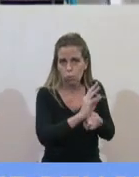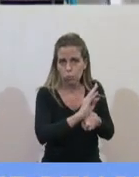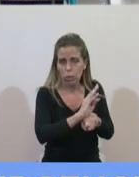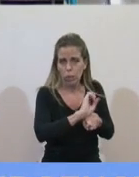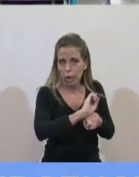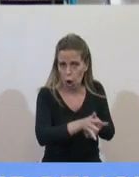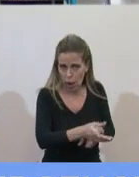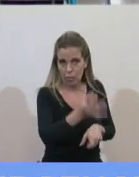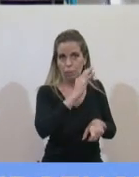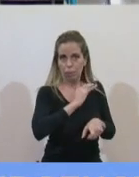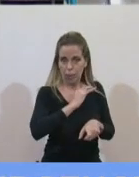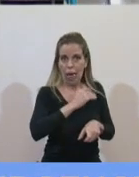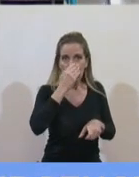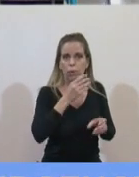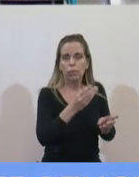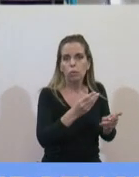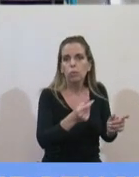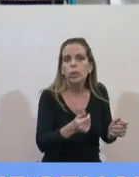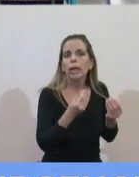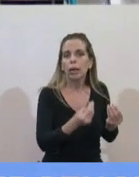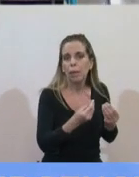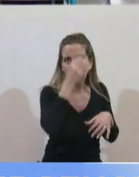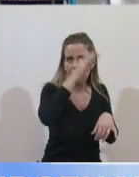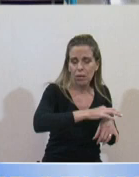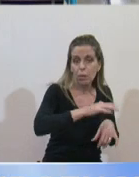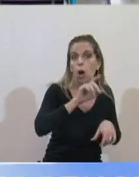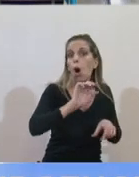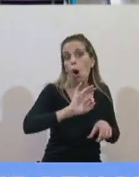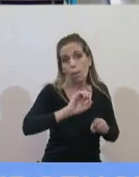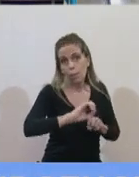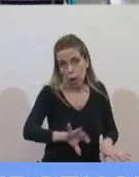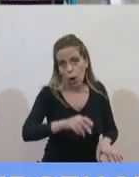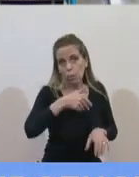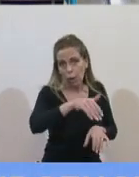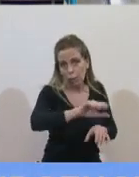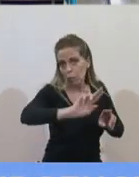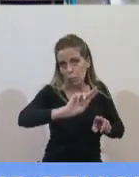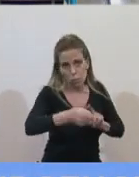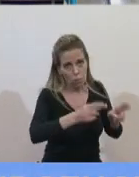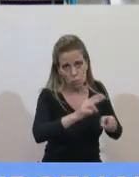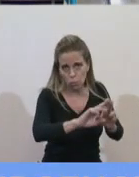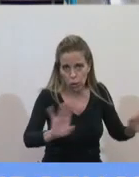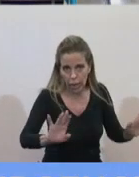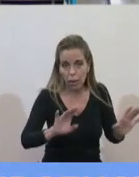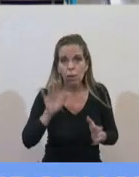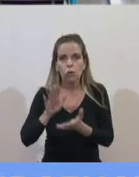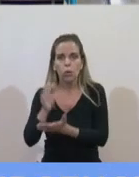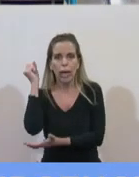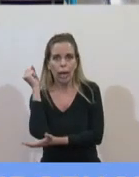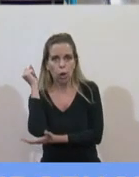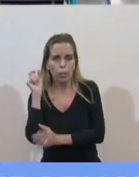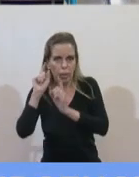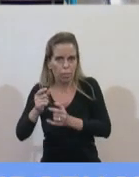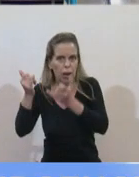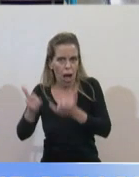o todas las muertes los fallecimientos que habremos de lamentar en materia económica también hay efectos permanentes los